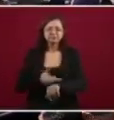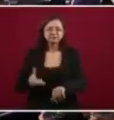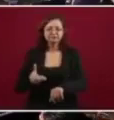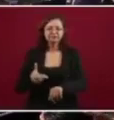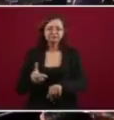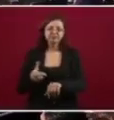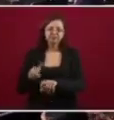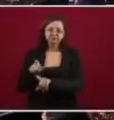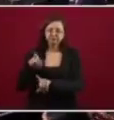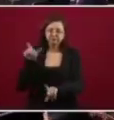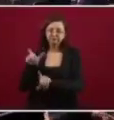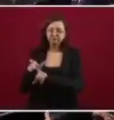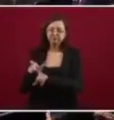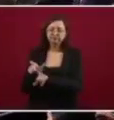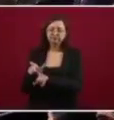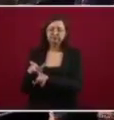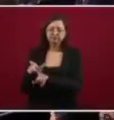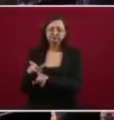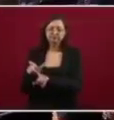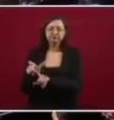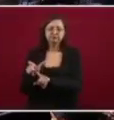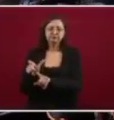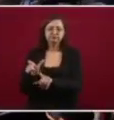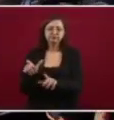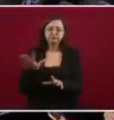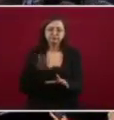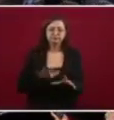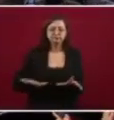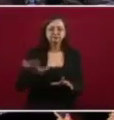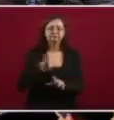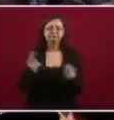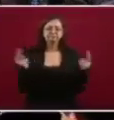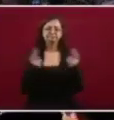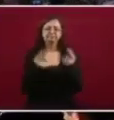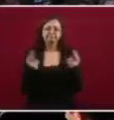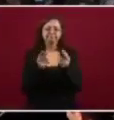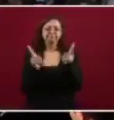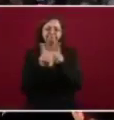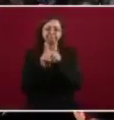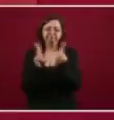protección, la pacificación en la zona.